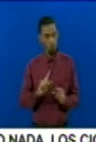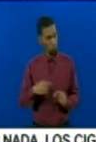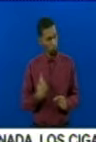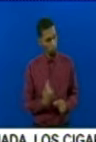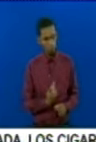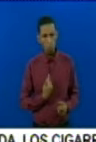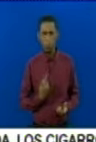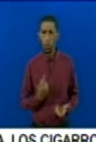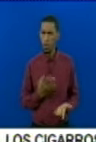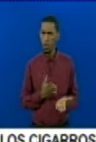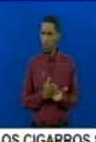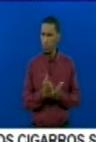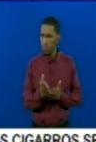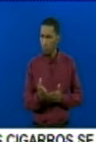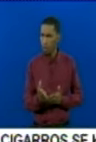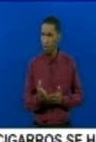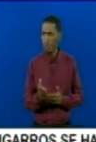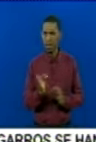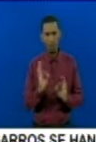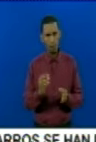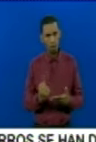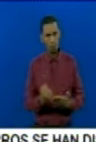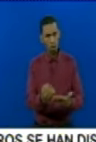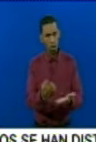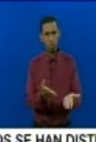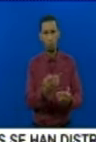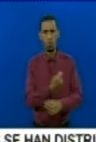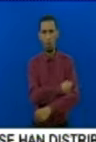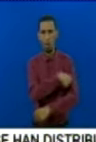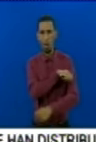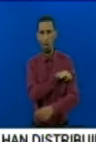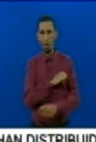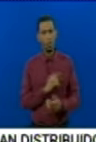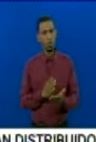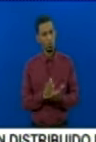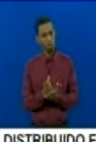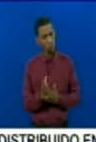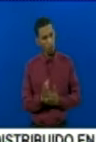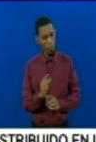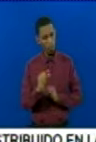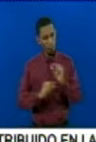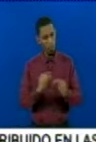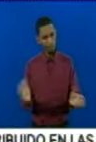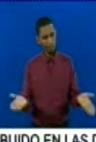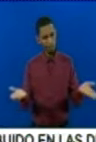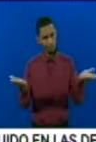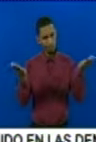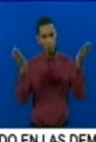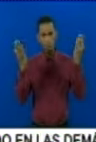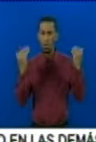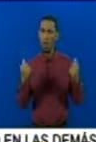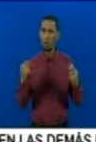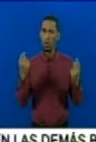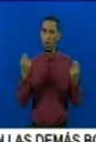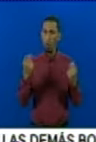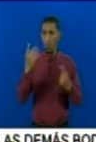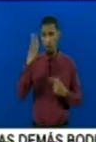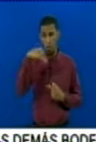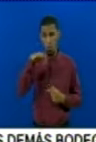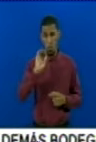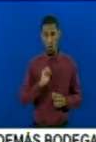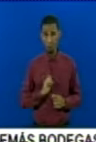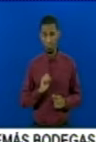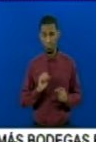escuchando, como siempre, a nuestra población para poder seguir perfeccionando esta política que inicia, que no